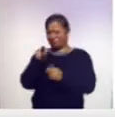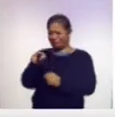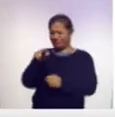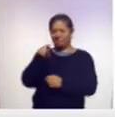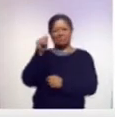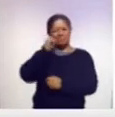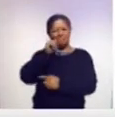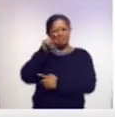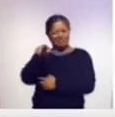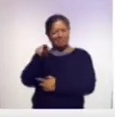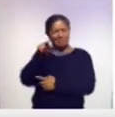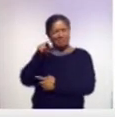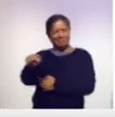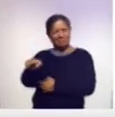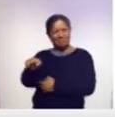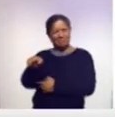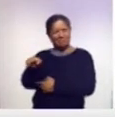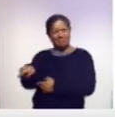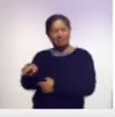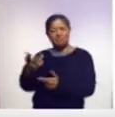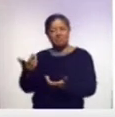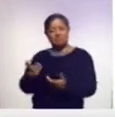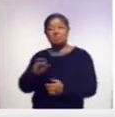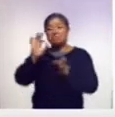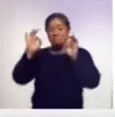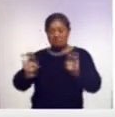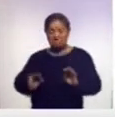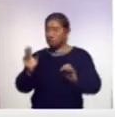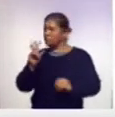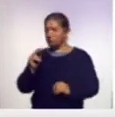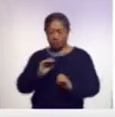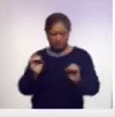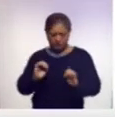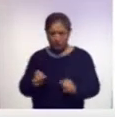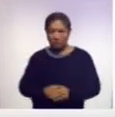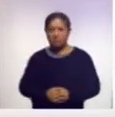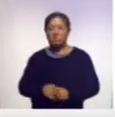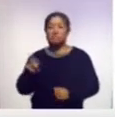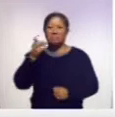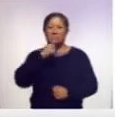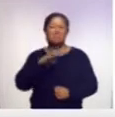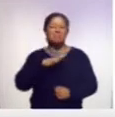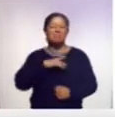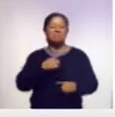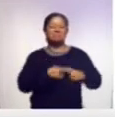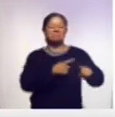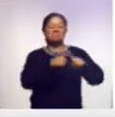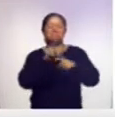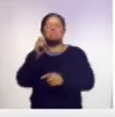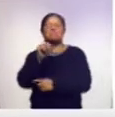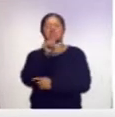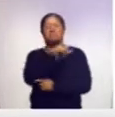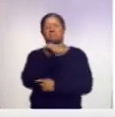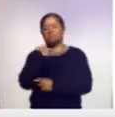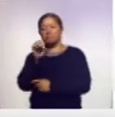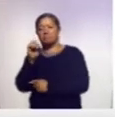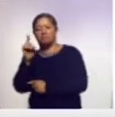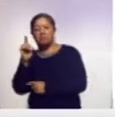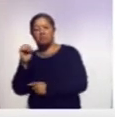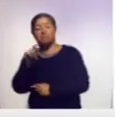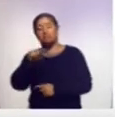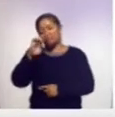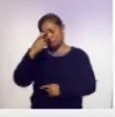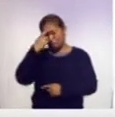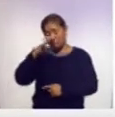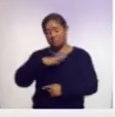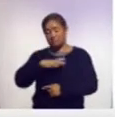que no es oficial. Lo hacen a modo, como se señala en las diferentes situaciones. ¿Y por qué es a modo? Porque recordemos que se trazó un